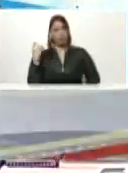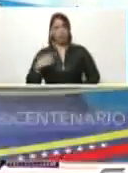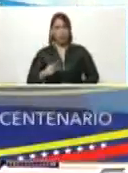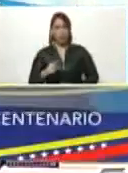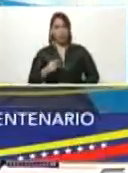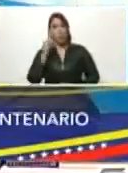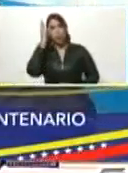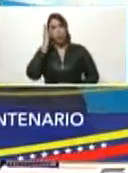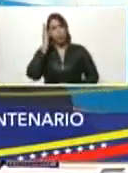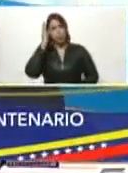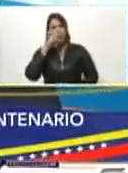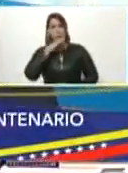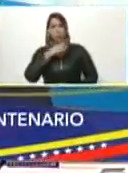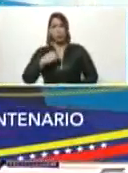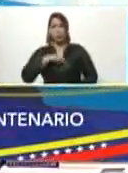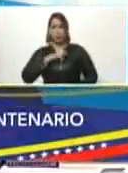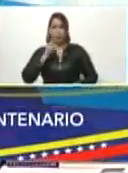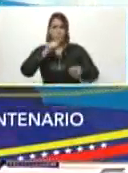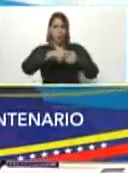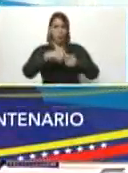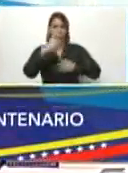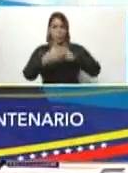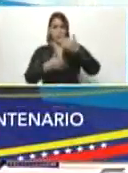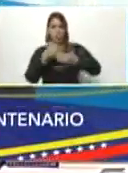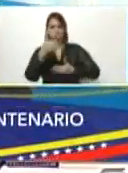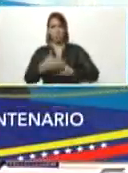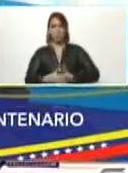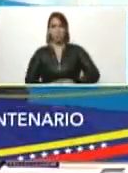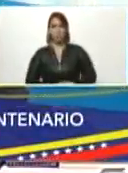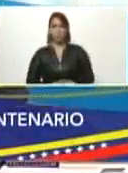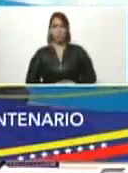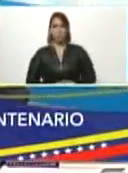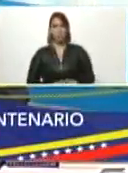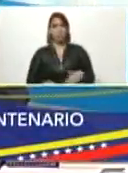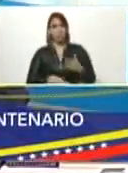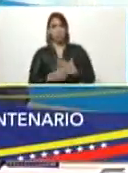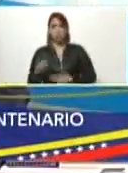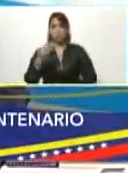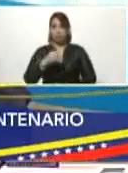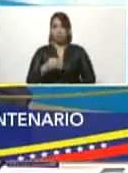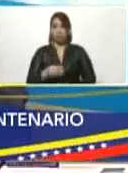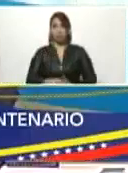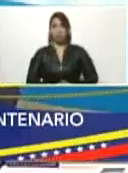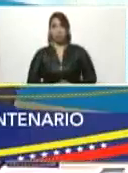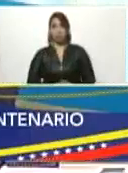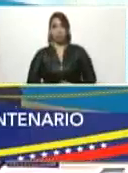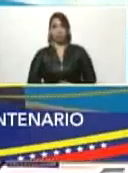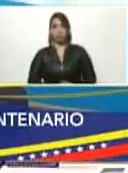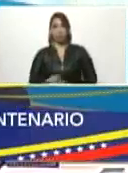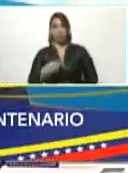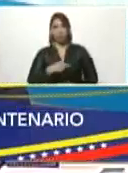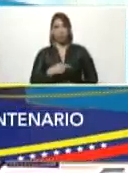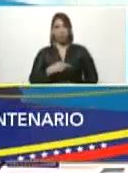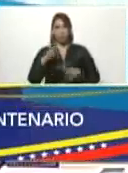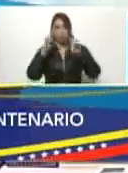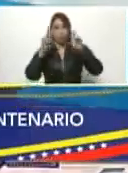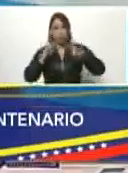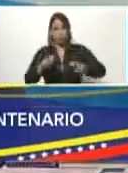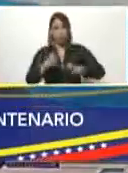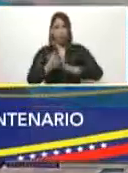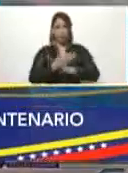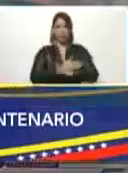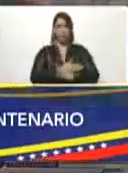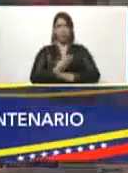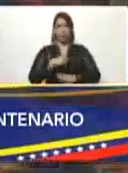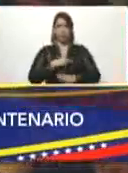histórica de que somos parte de un proceso que va mucho más atrás de lo que conocemos ahora,